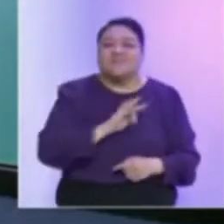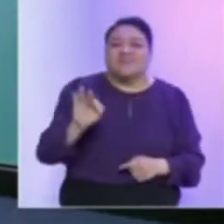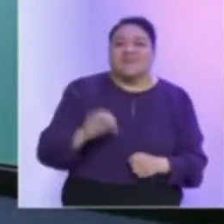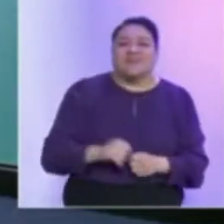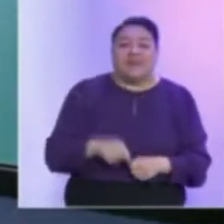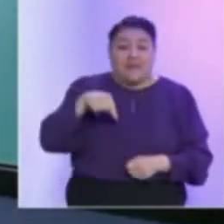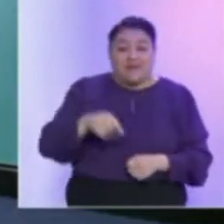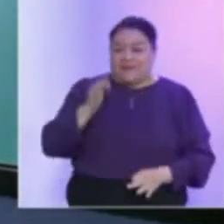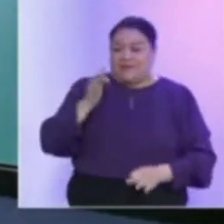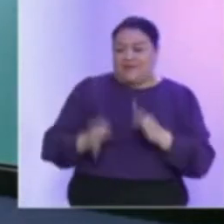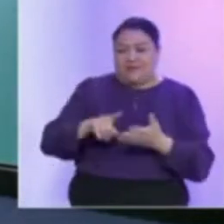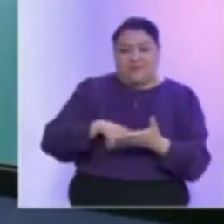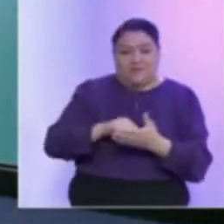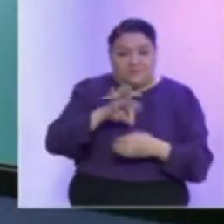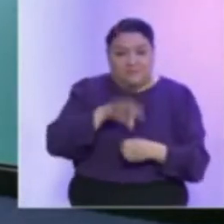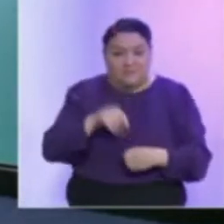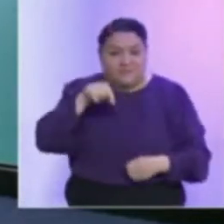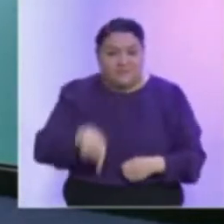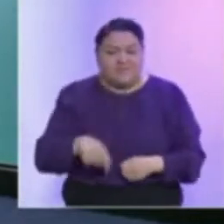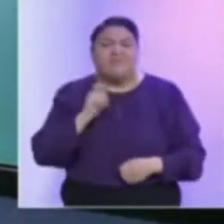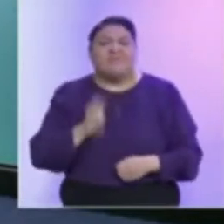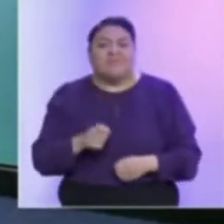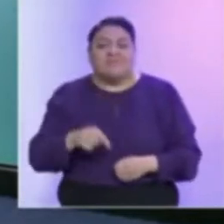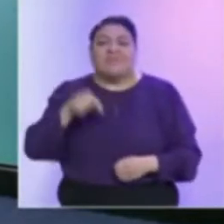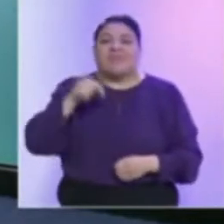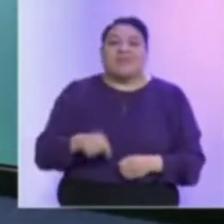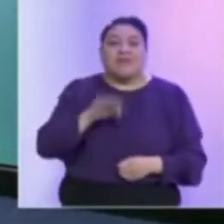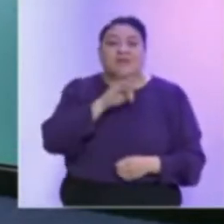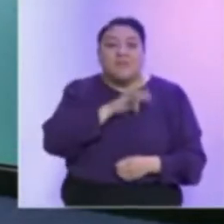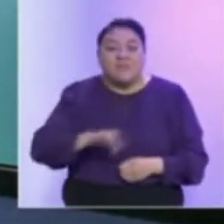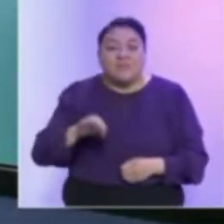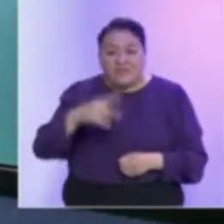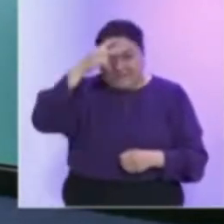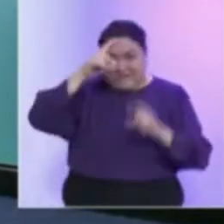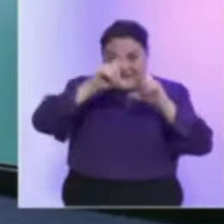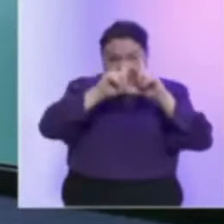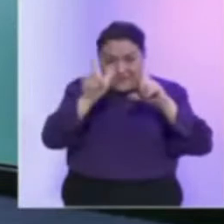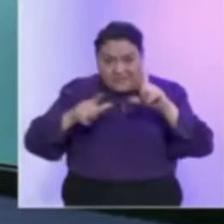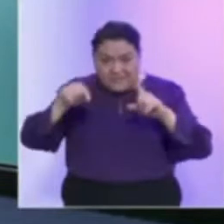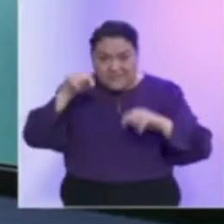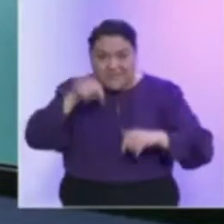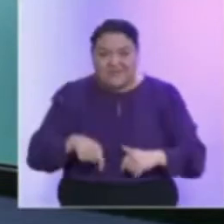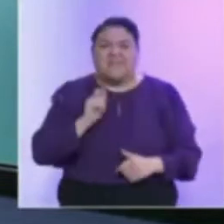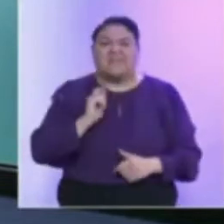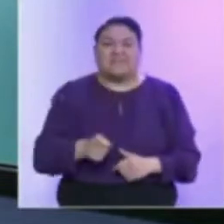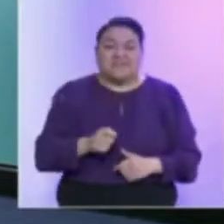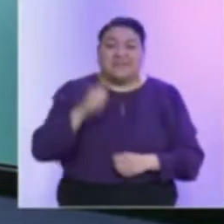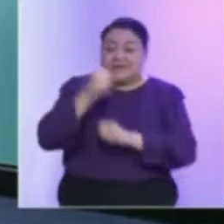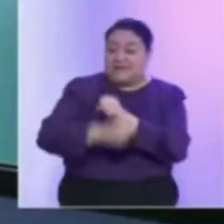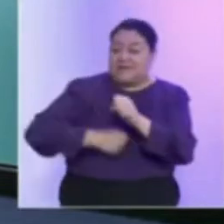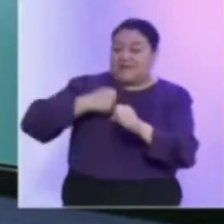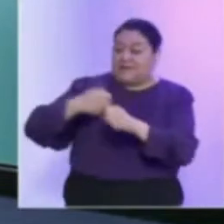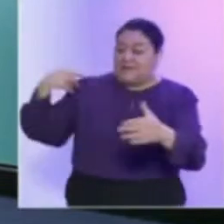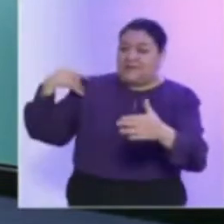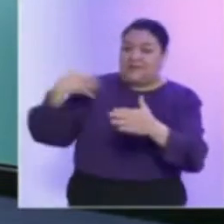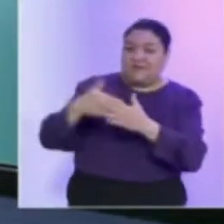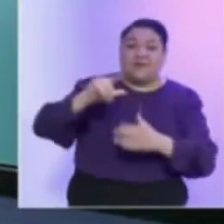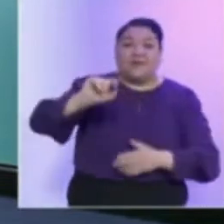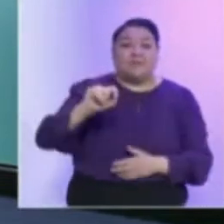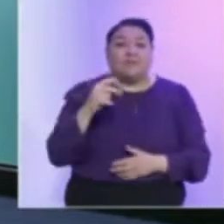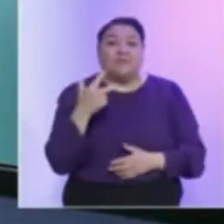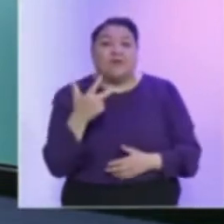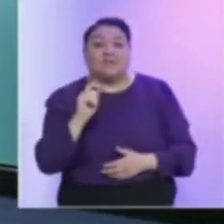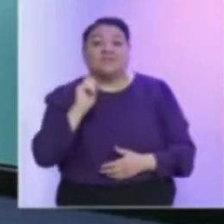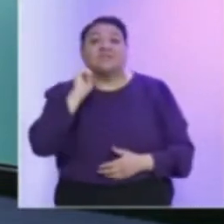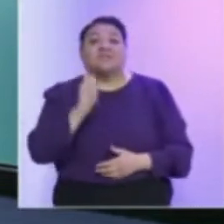es, este tribunal es uno de los grandes logros democráticos del país, que a lo largo de 28 años ha dotado